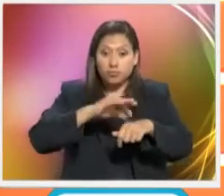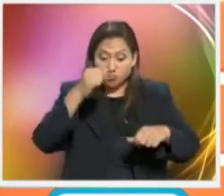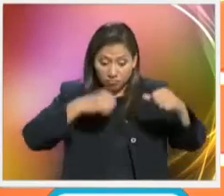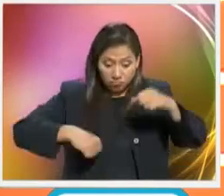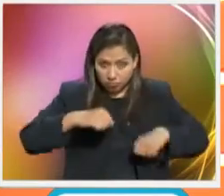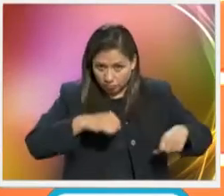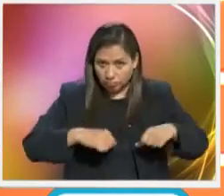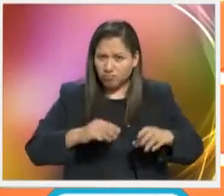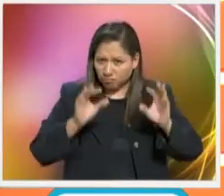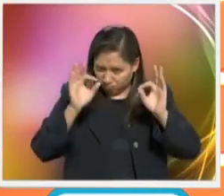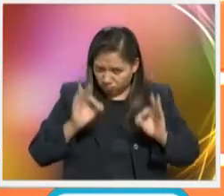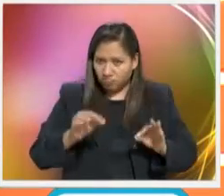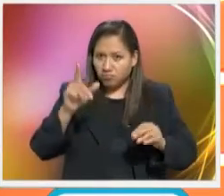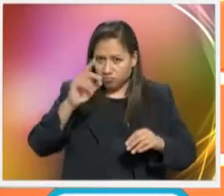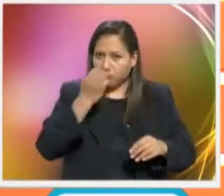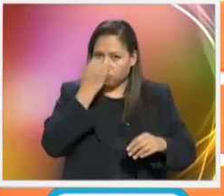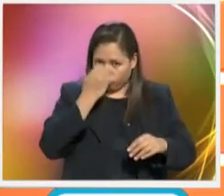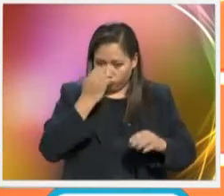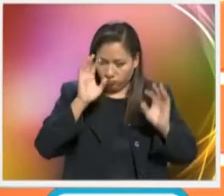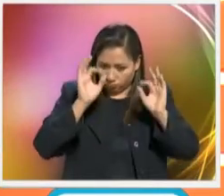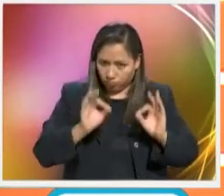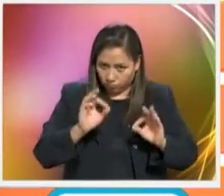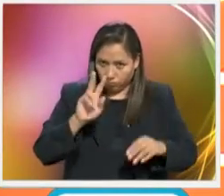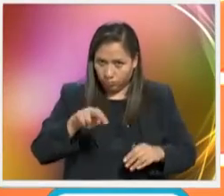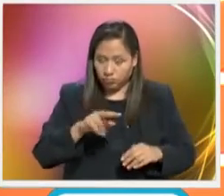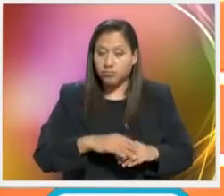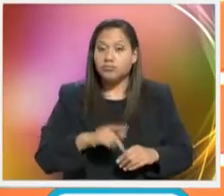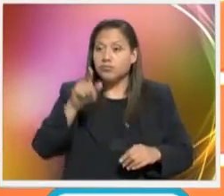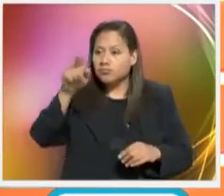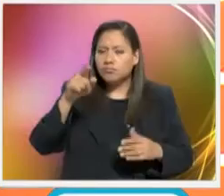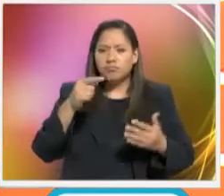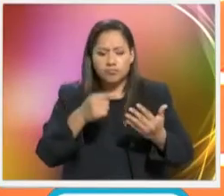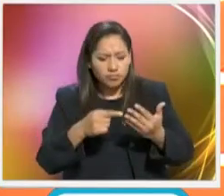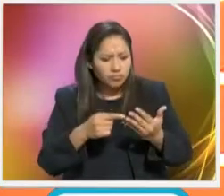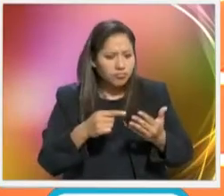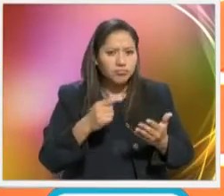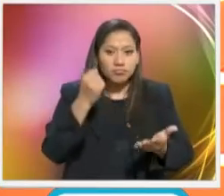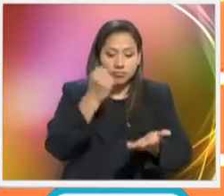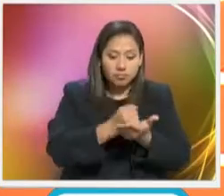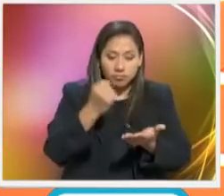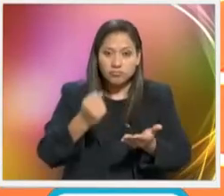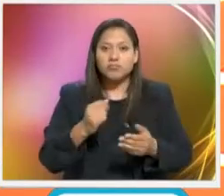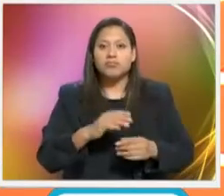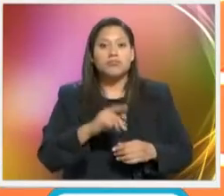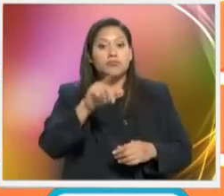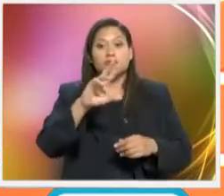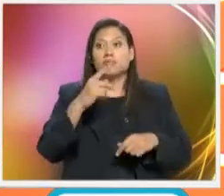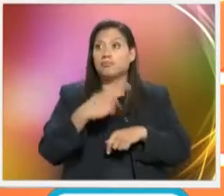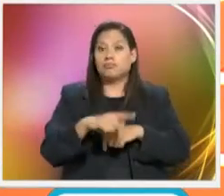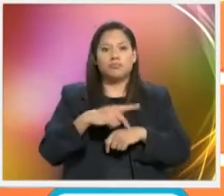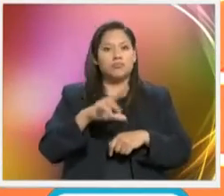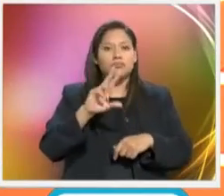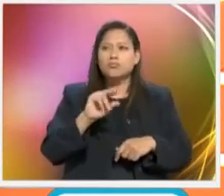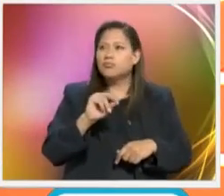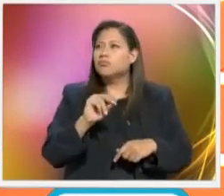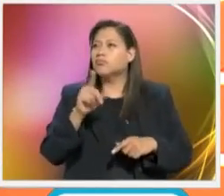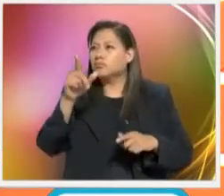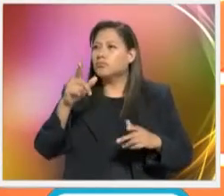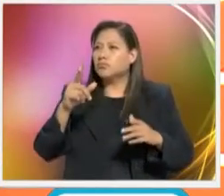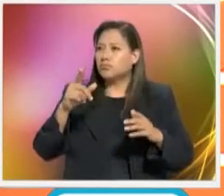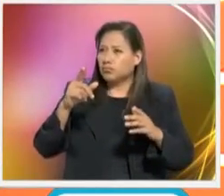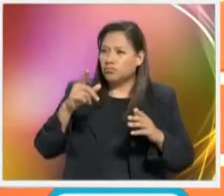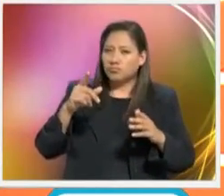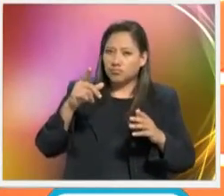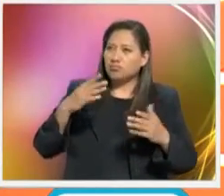cirujano plástico certificado, y que tenga todos los avales requeridos. No se arriesguen, háganlo con quien